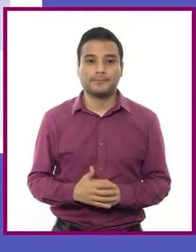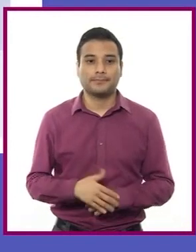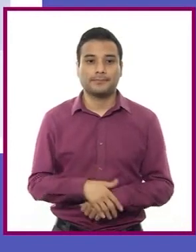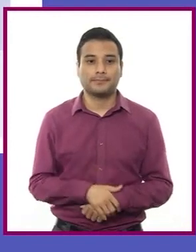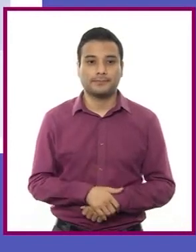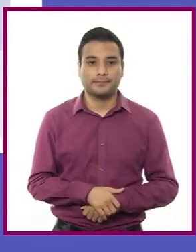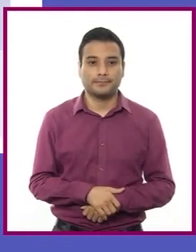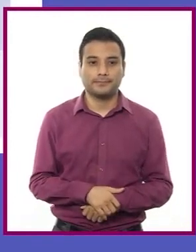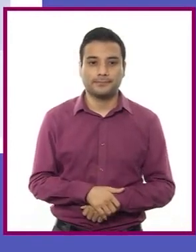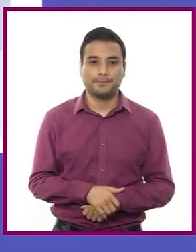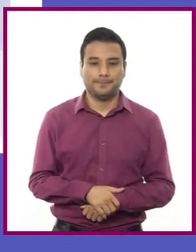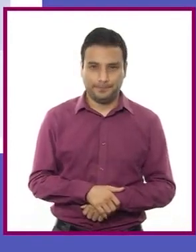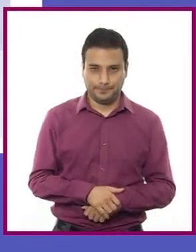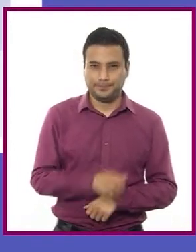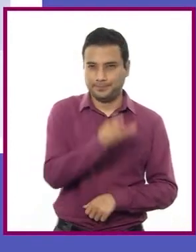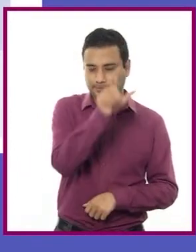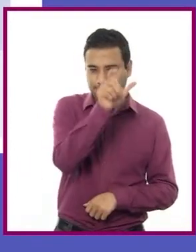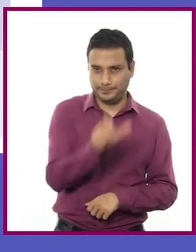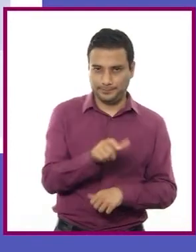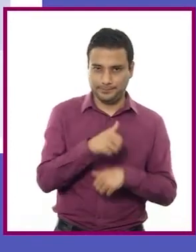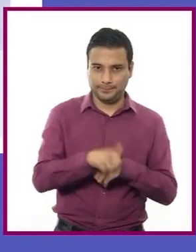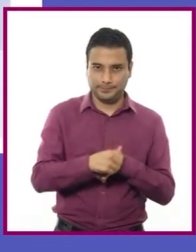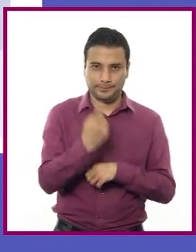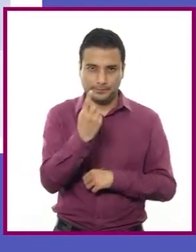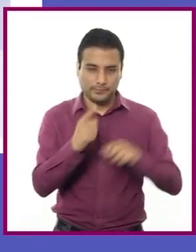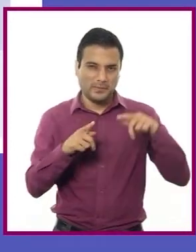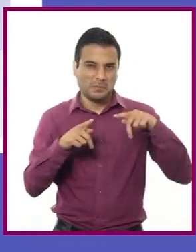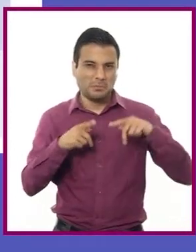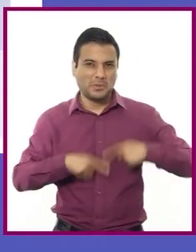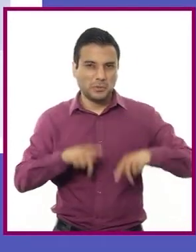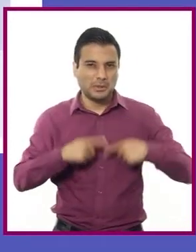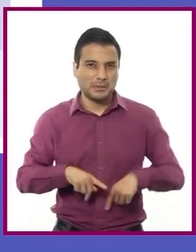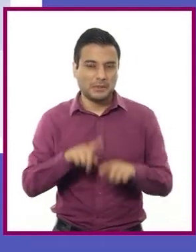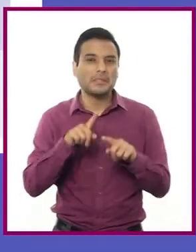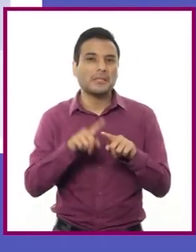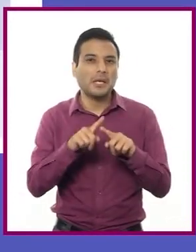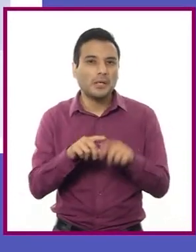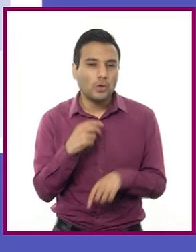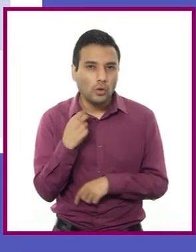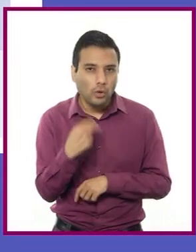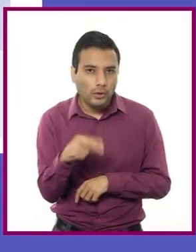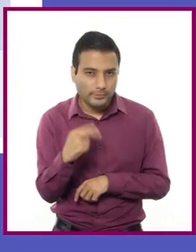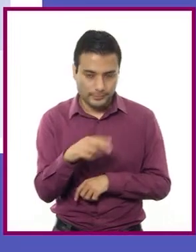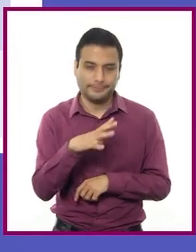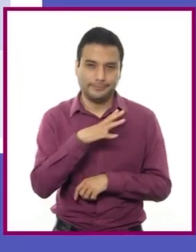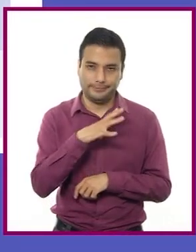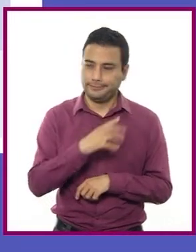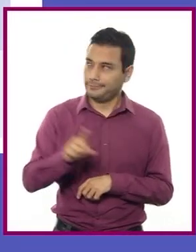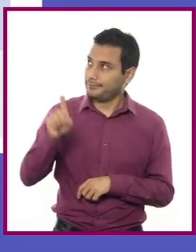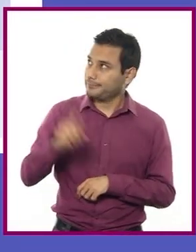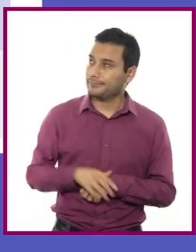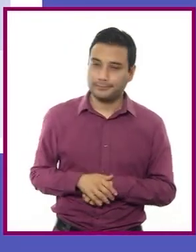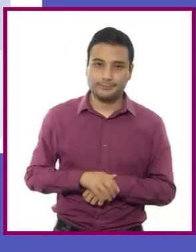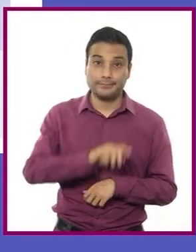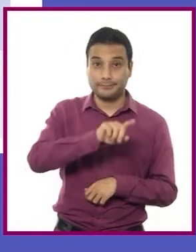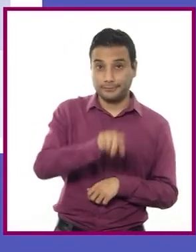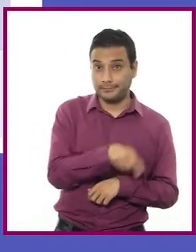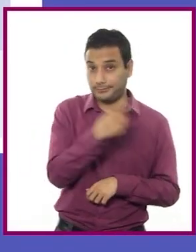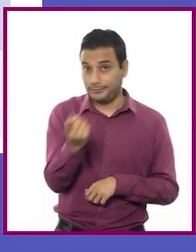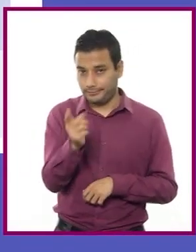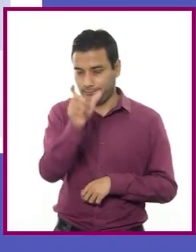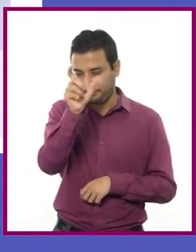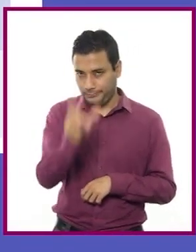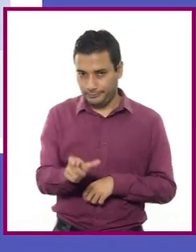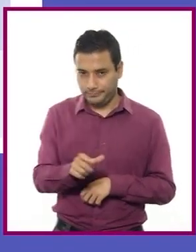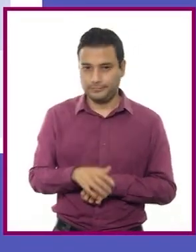En la primera columna tenemos a las personas que nos ayudaron a responder el cuestionario. En la segunda se